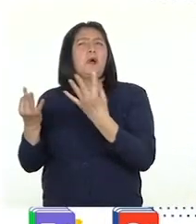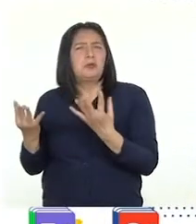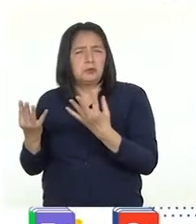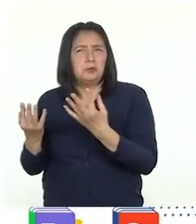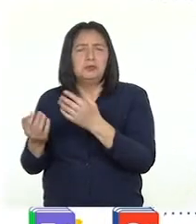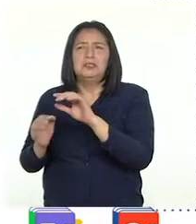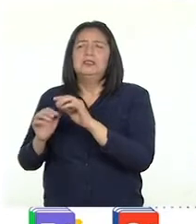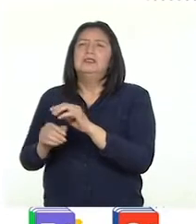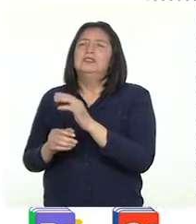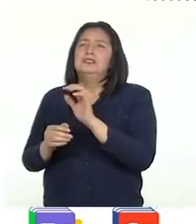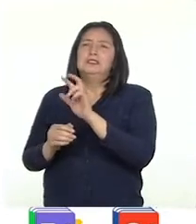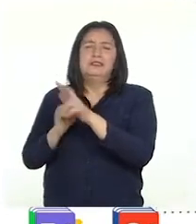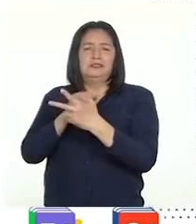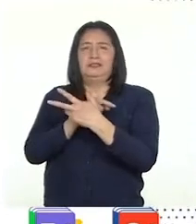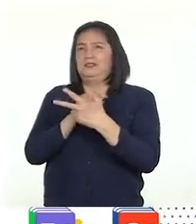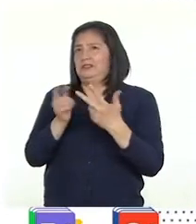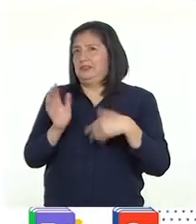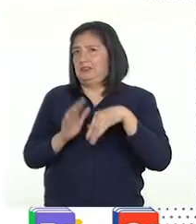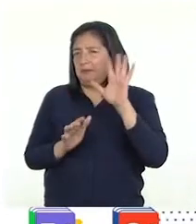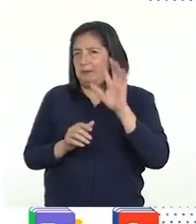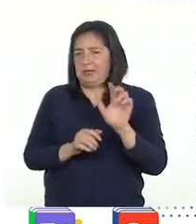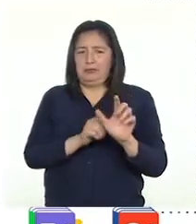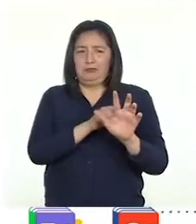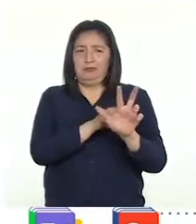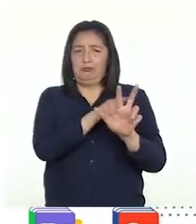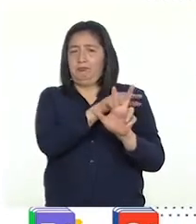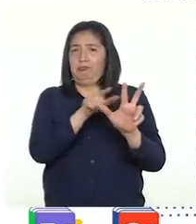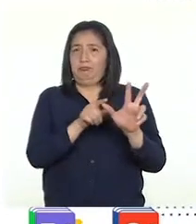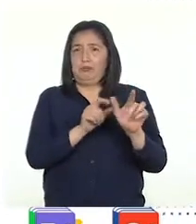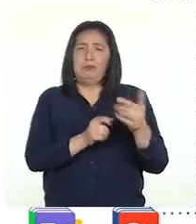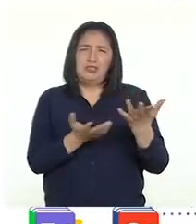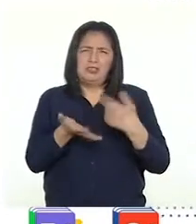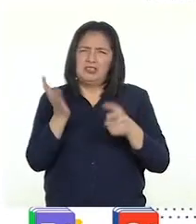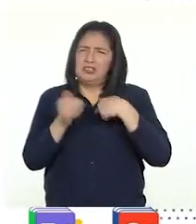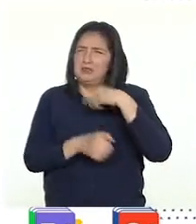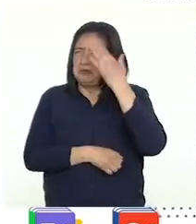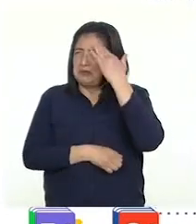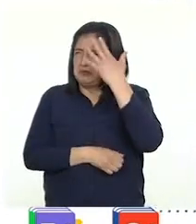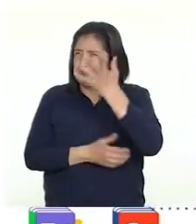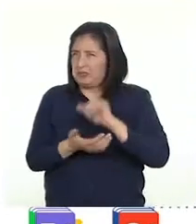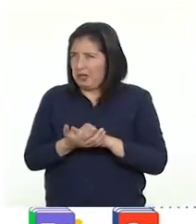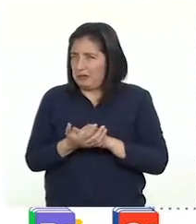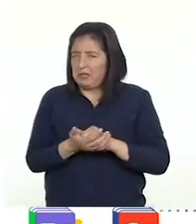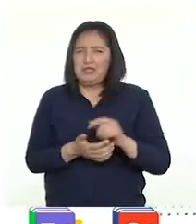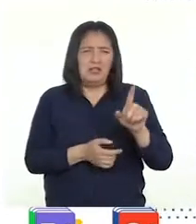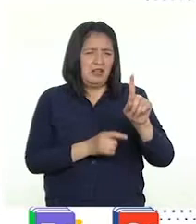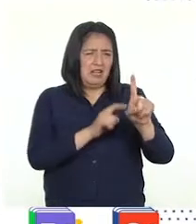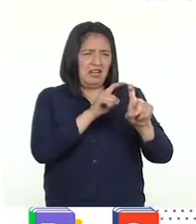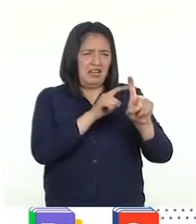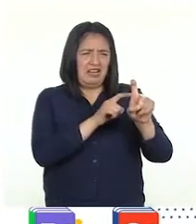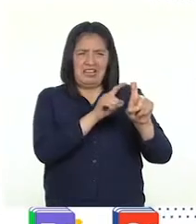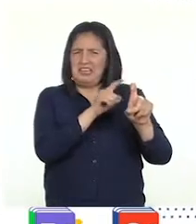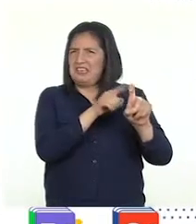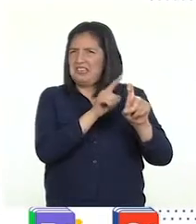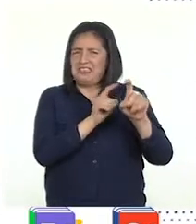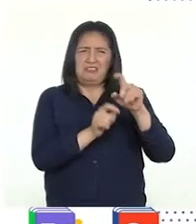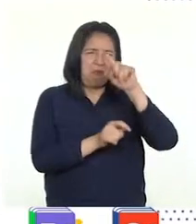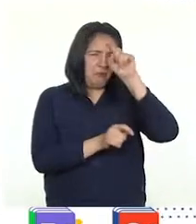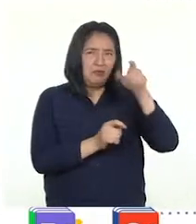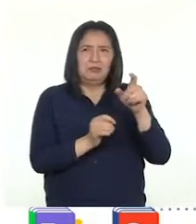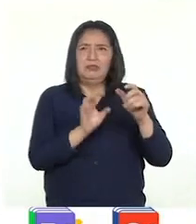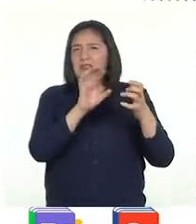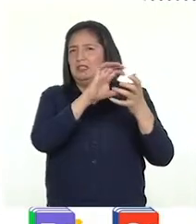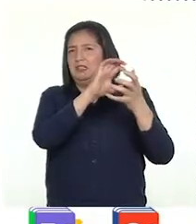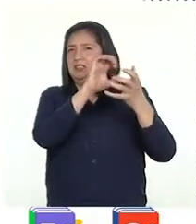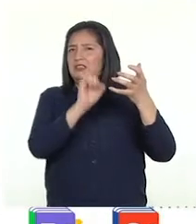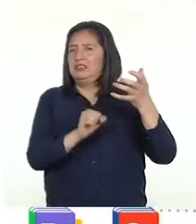total que es 3 unidades mayor que la incógnita. Si queremos conocer la incógnita, debemos entonces quitar